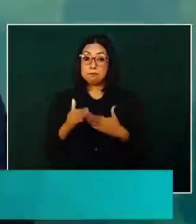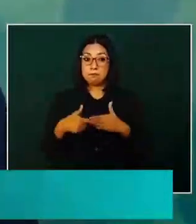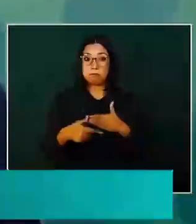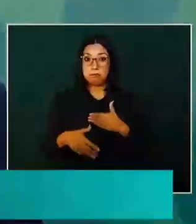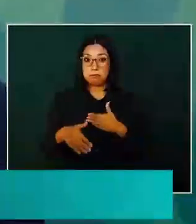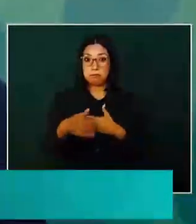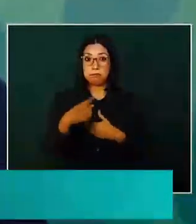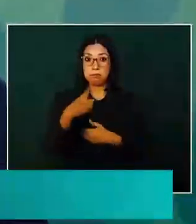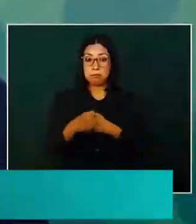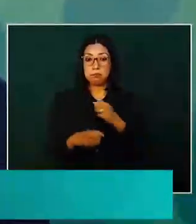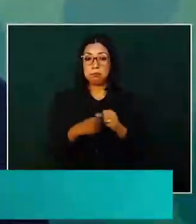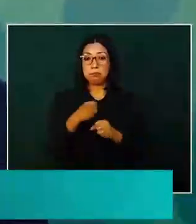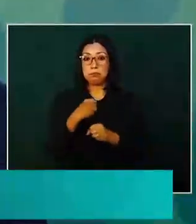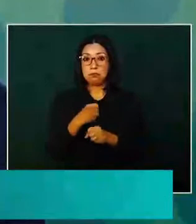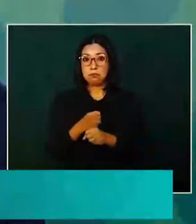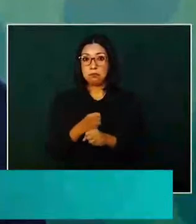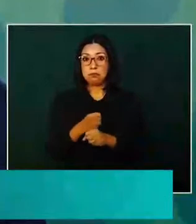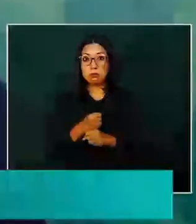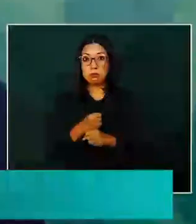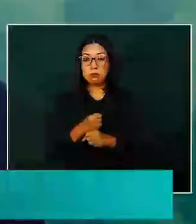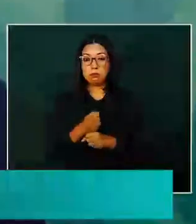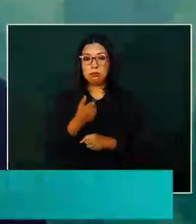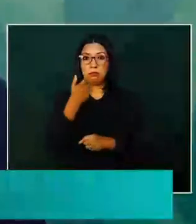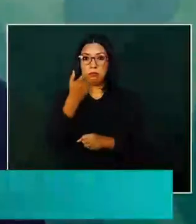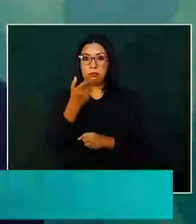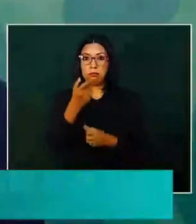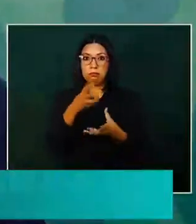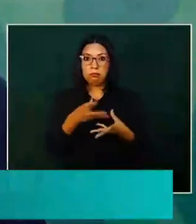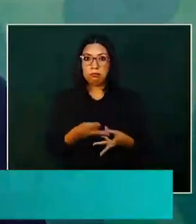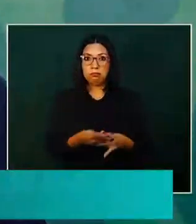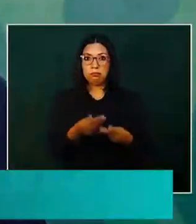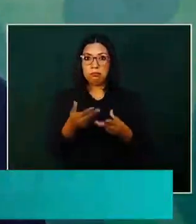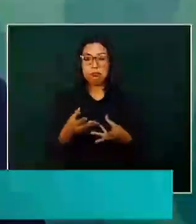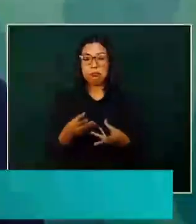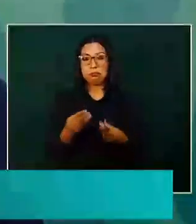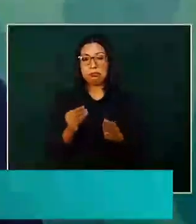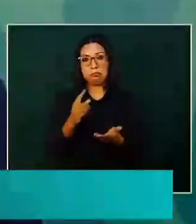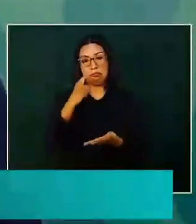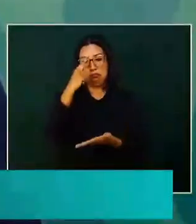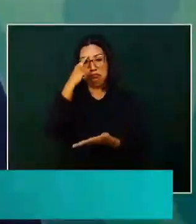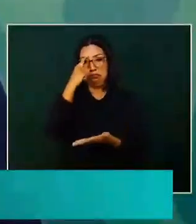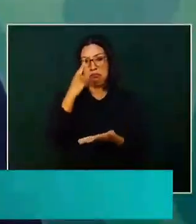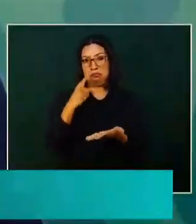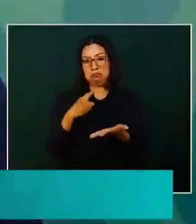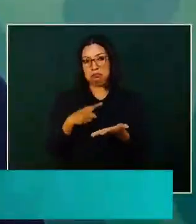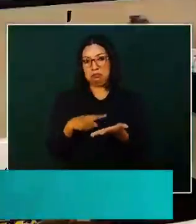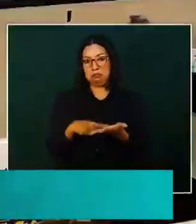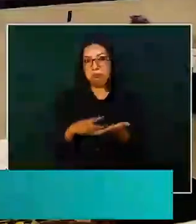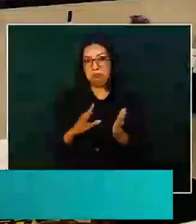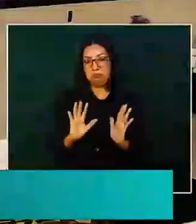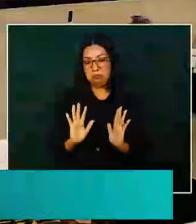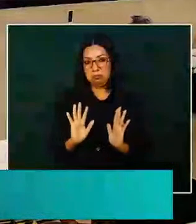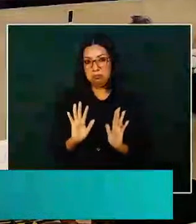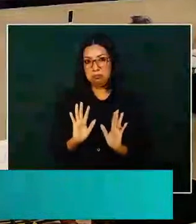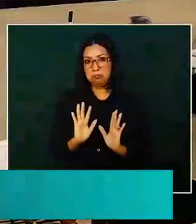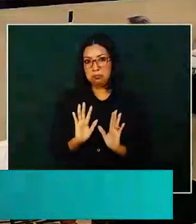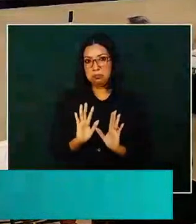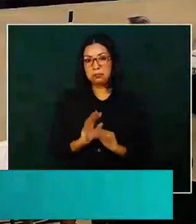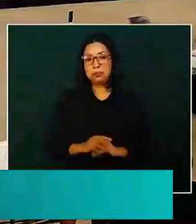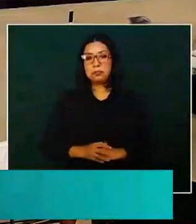hayan destinado tantos recursos la Federación para Quintana Roo.